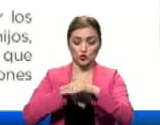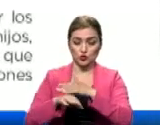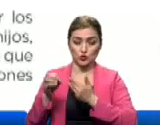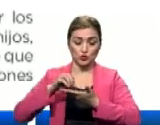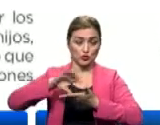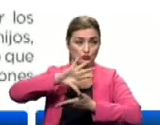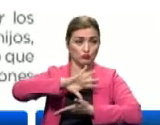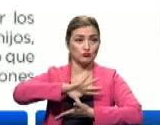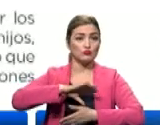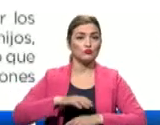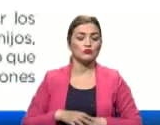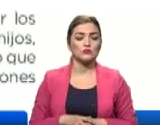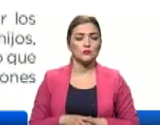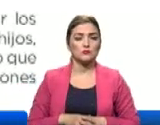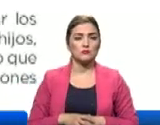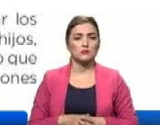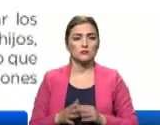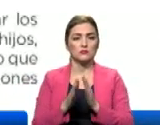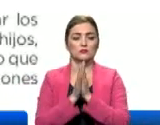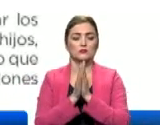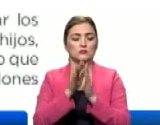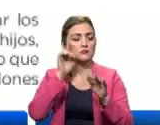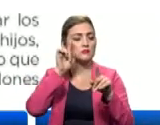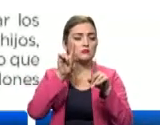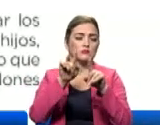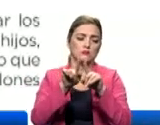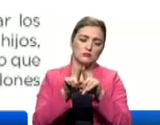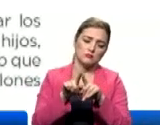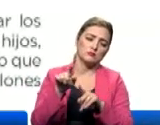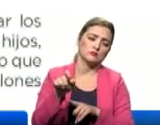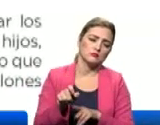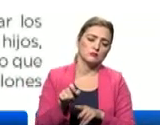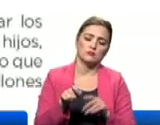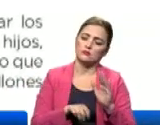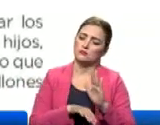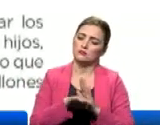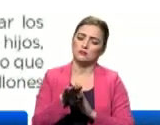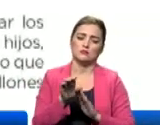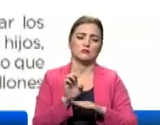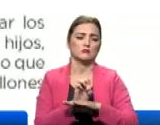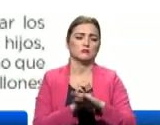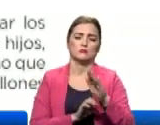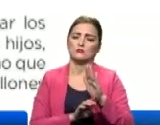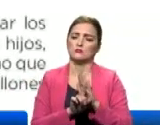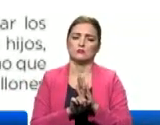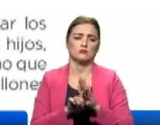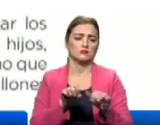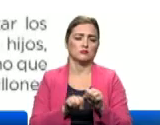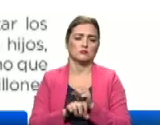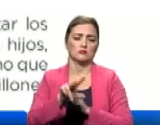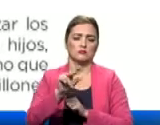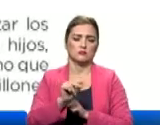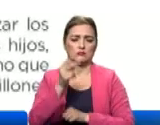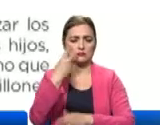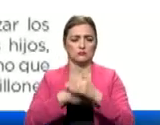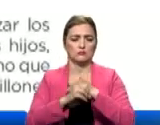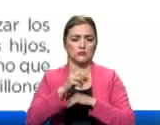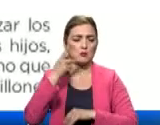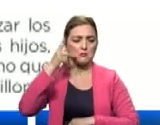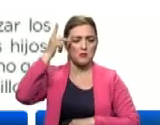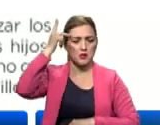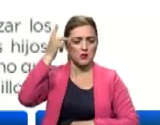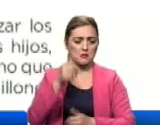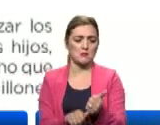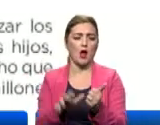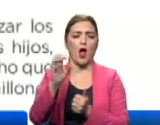hacemos un llamado al consenso a alcanzar los acuerdos necesarios por el bien mayor del ecuador de nuestros hijos padres y hermanos dice el